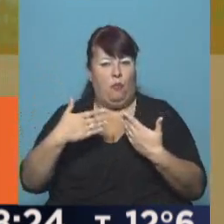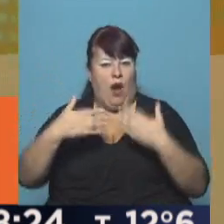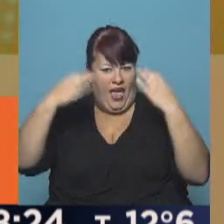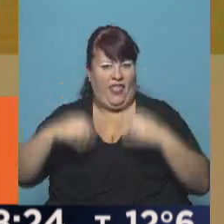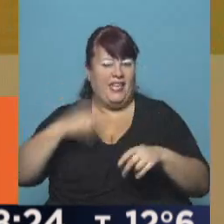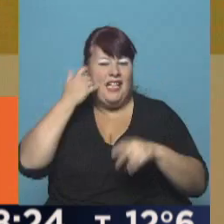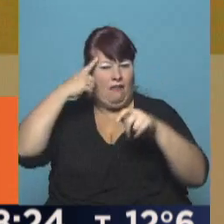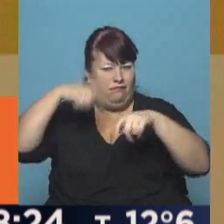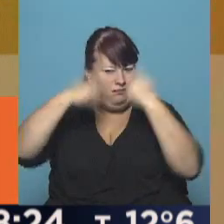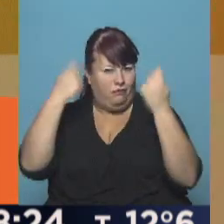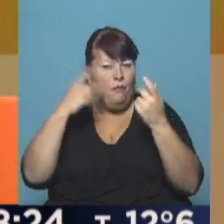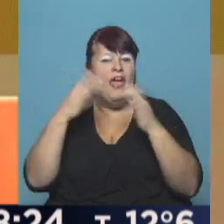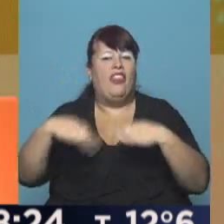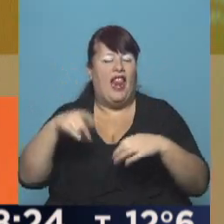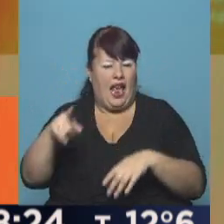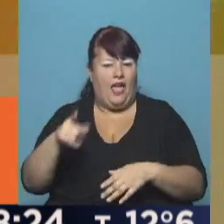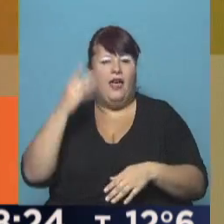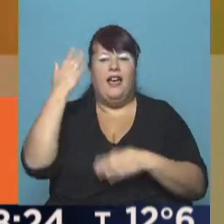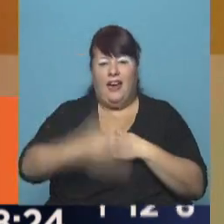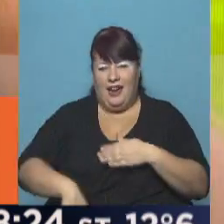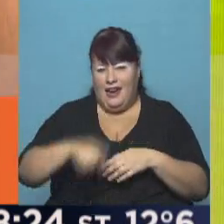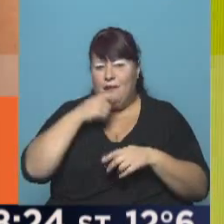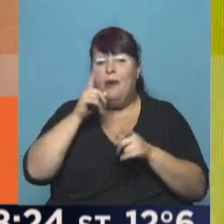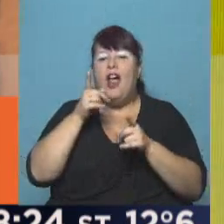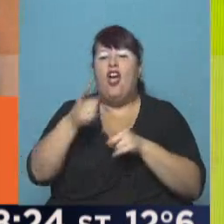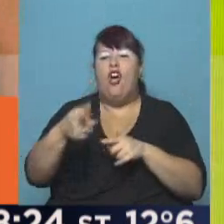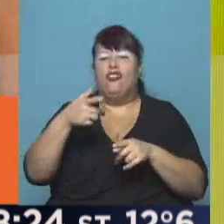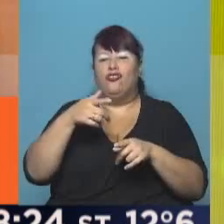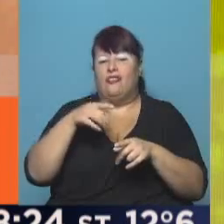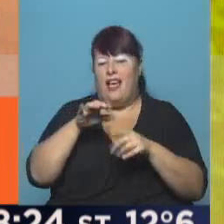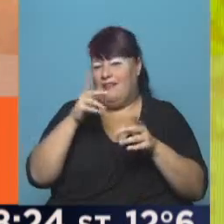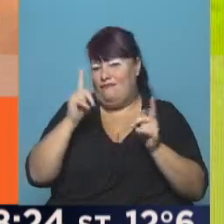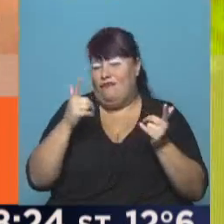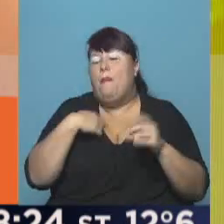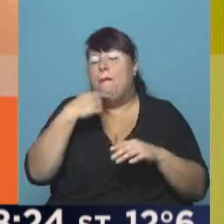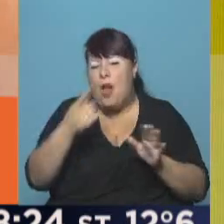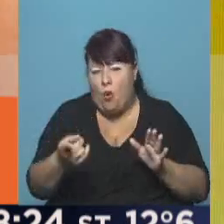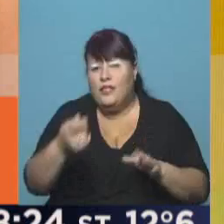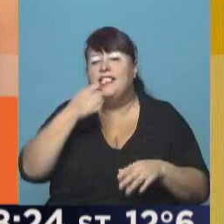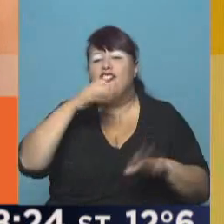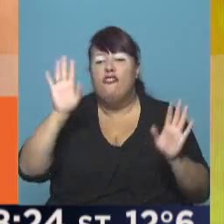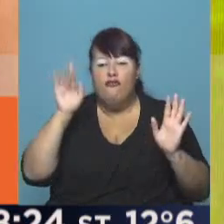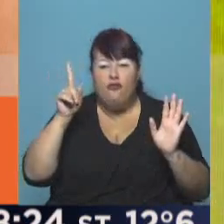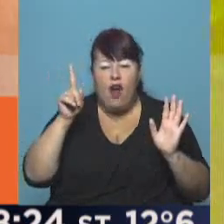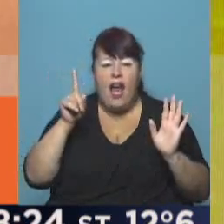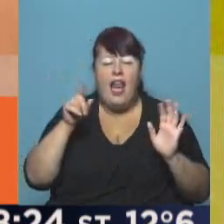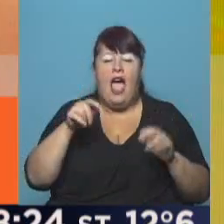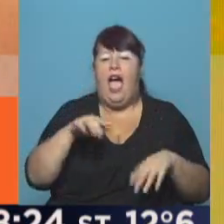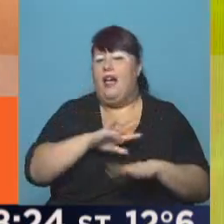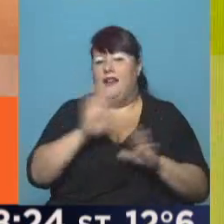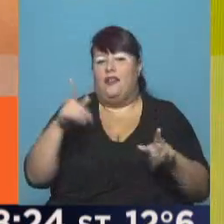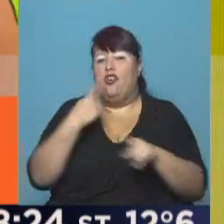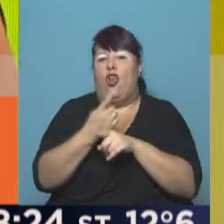está dañada, que es vulnerable. Castración química no sirve porque en caso, eso pregunto, en caso de que ya